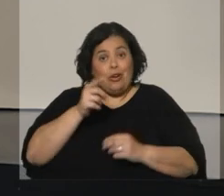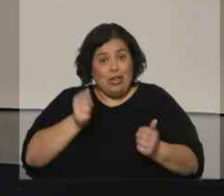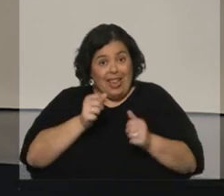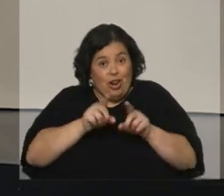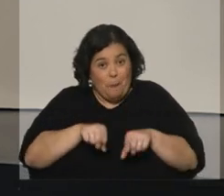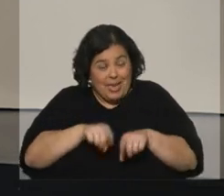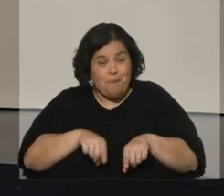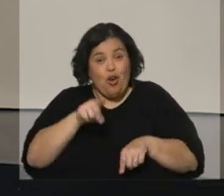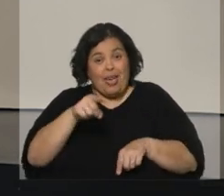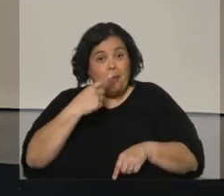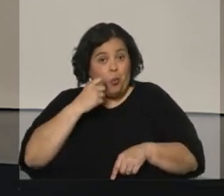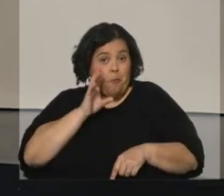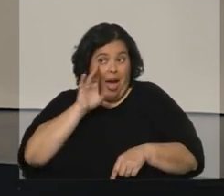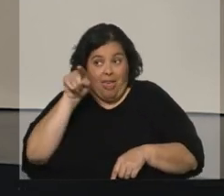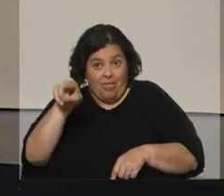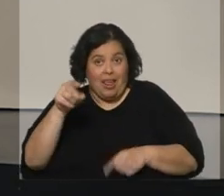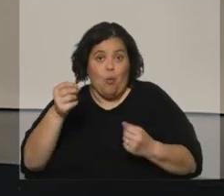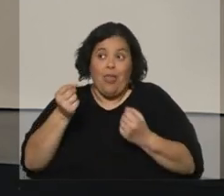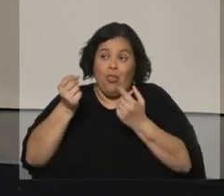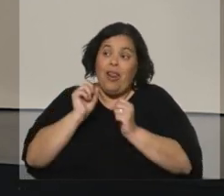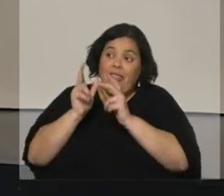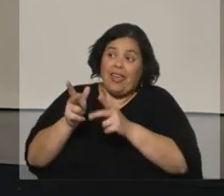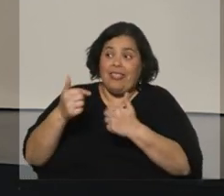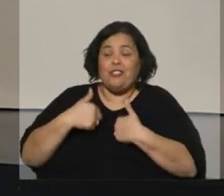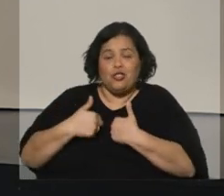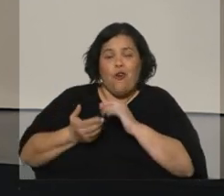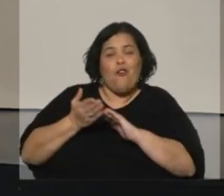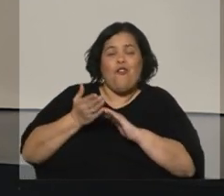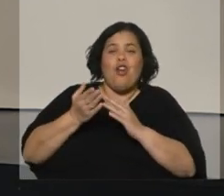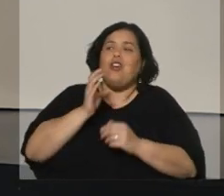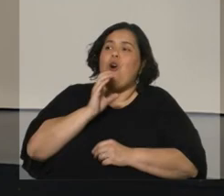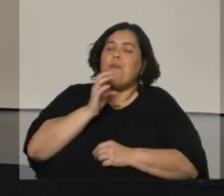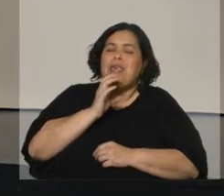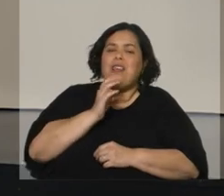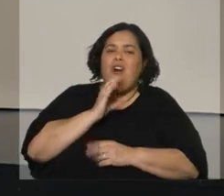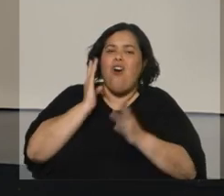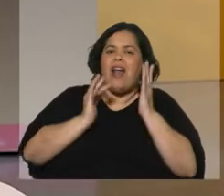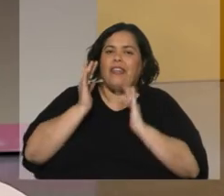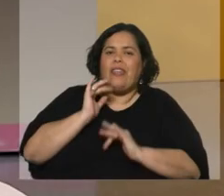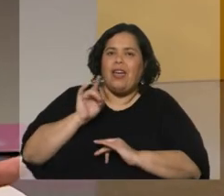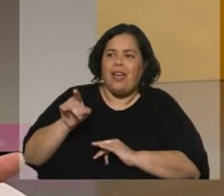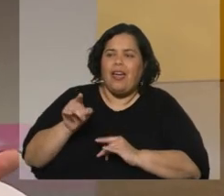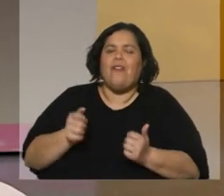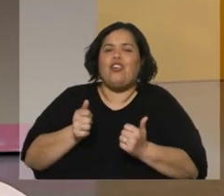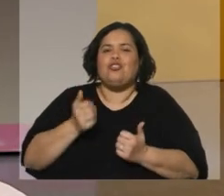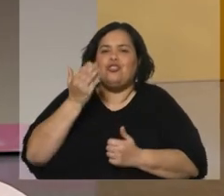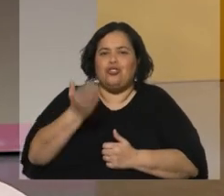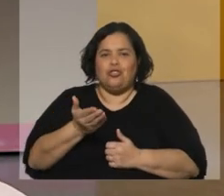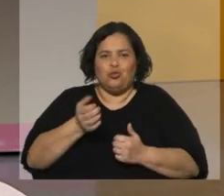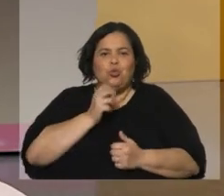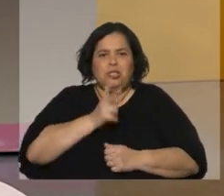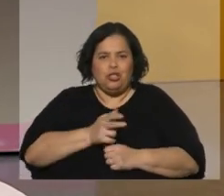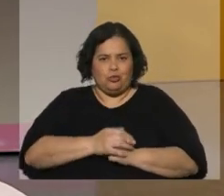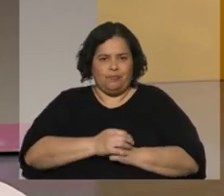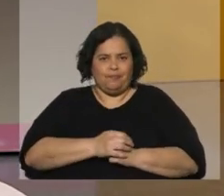mismo que hicieron tus padres cuando le dijiste voy a hacer este humor bueno no lo que es que justamente